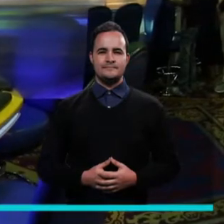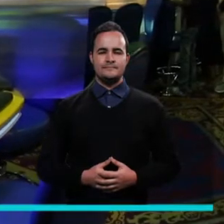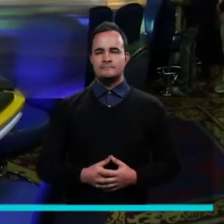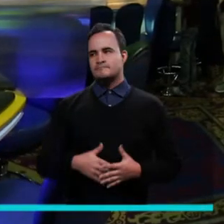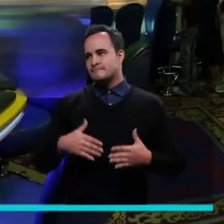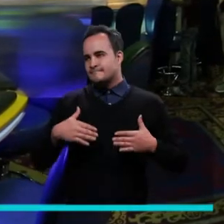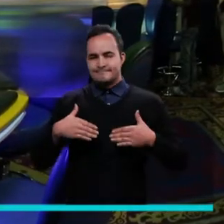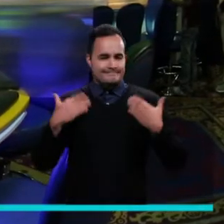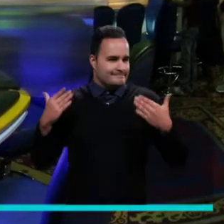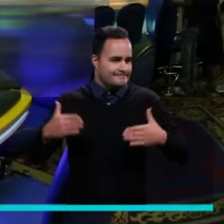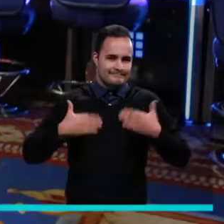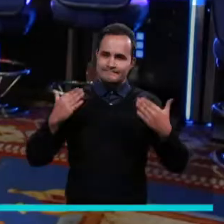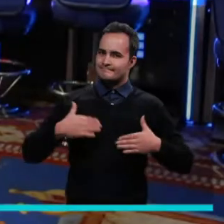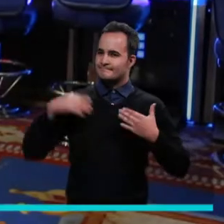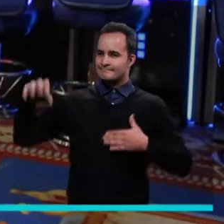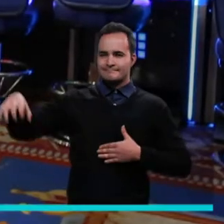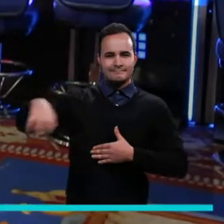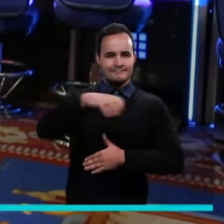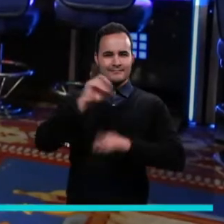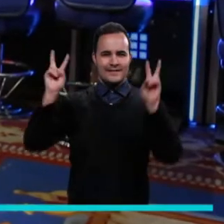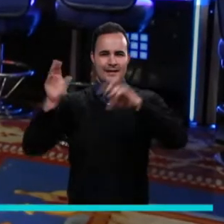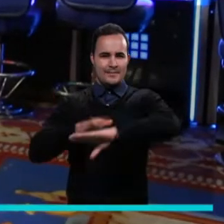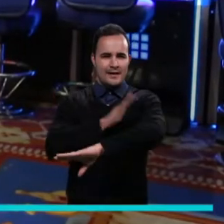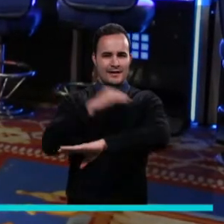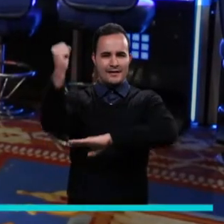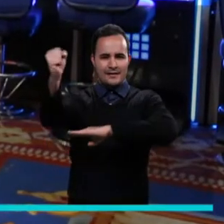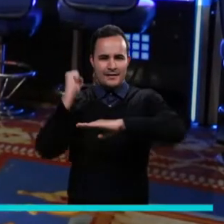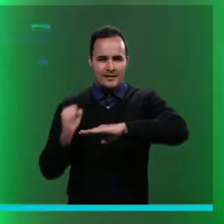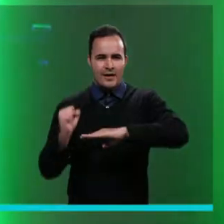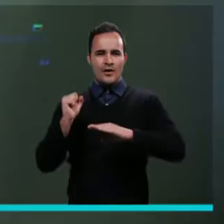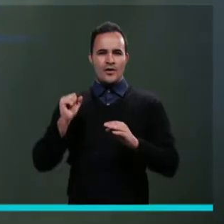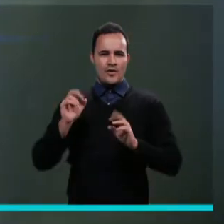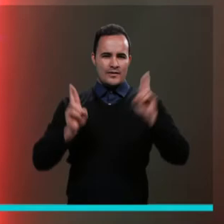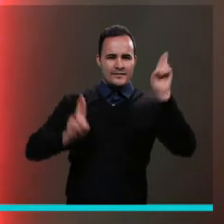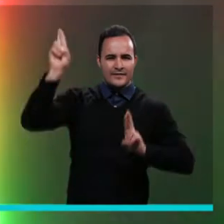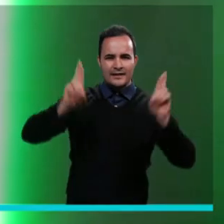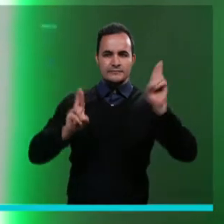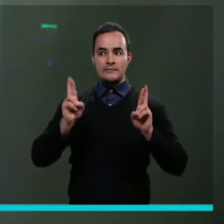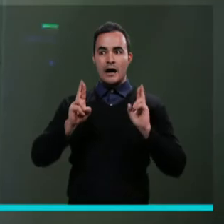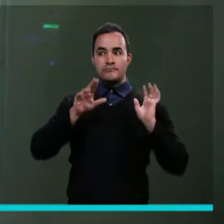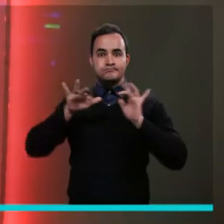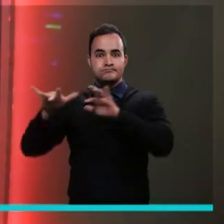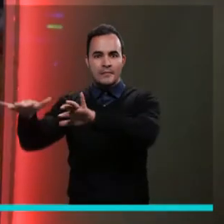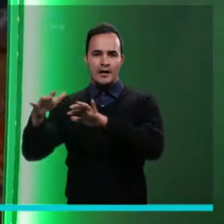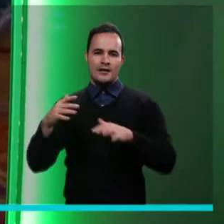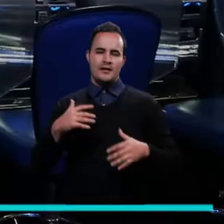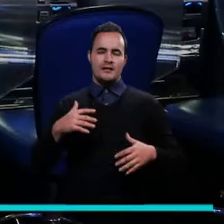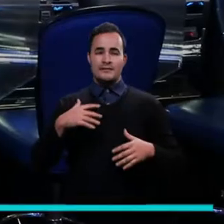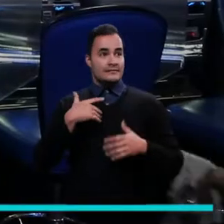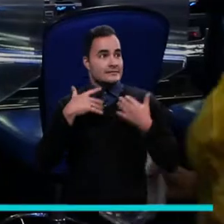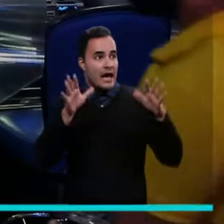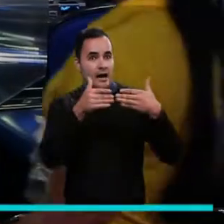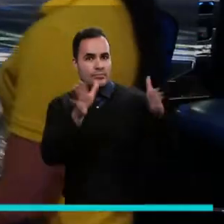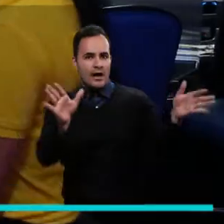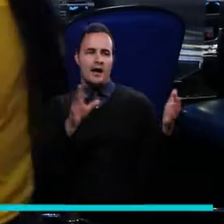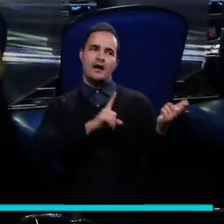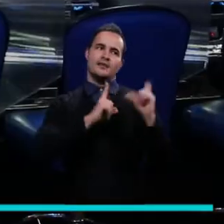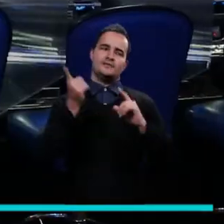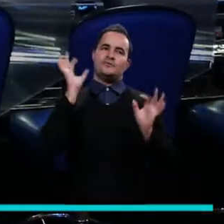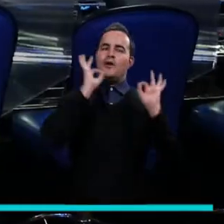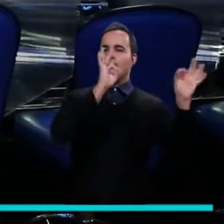Es una satisfacción para el sector de juegos localizados, casinos y bingos, nuevamente llamar a esas personas que han